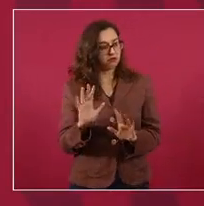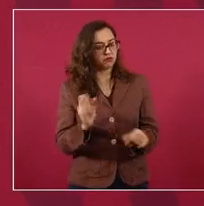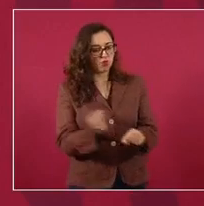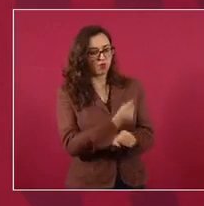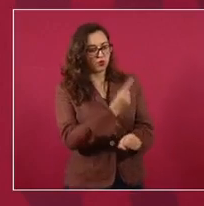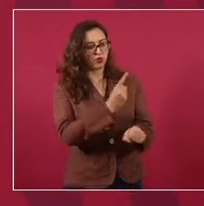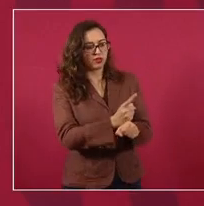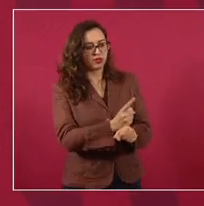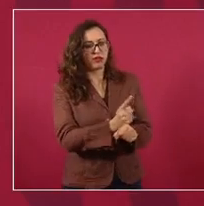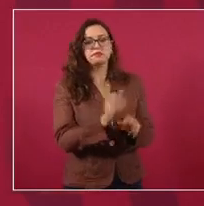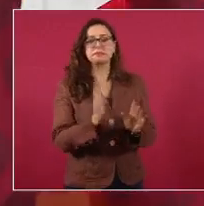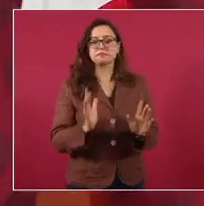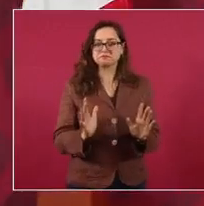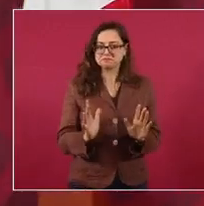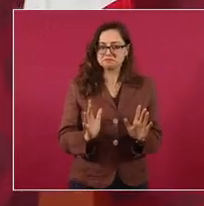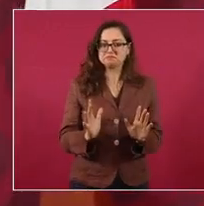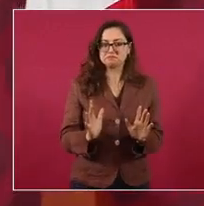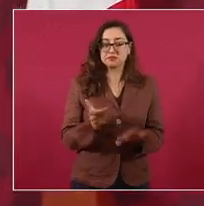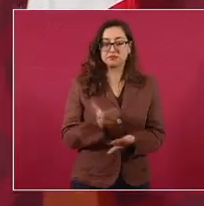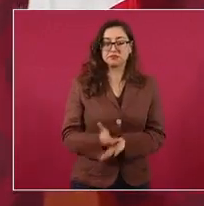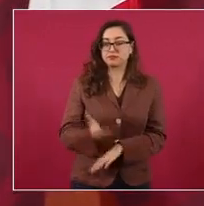Digo,